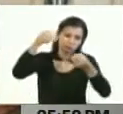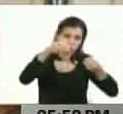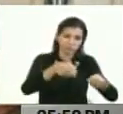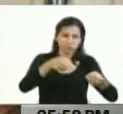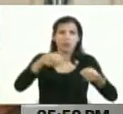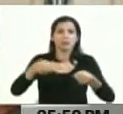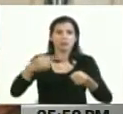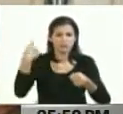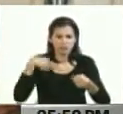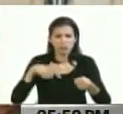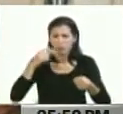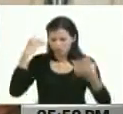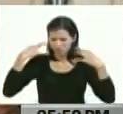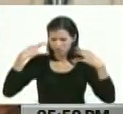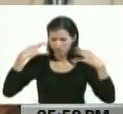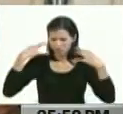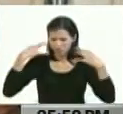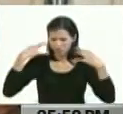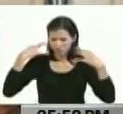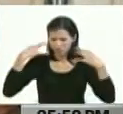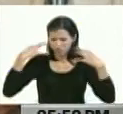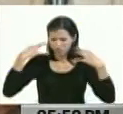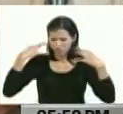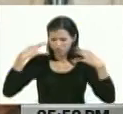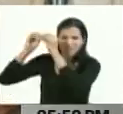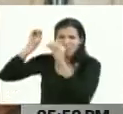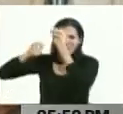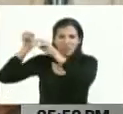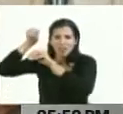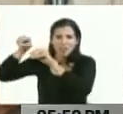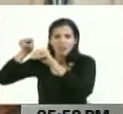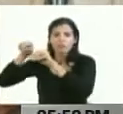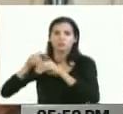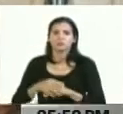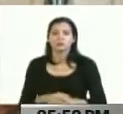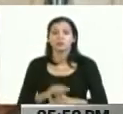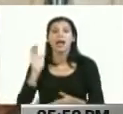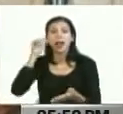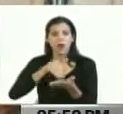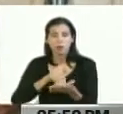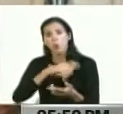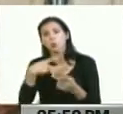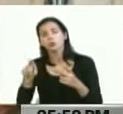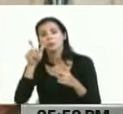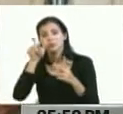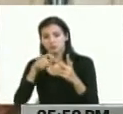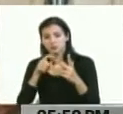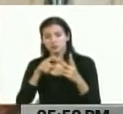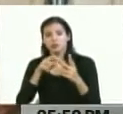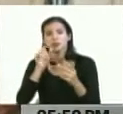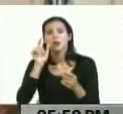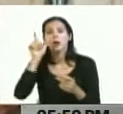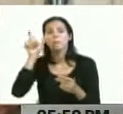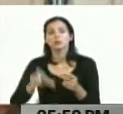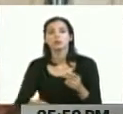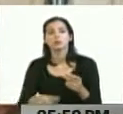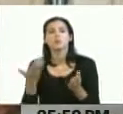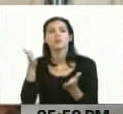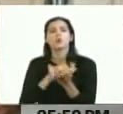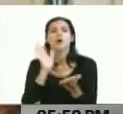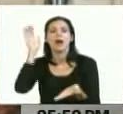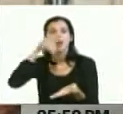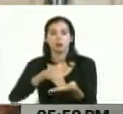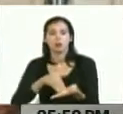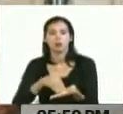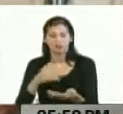guantes, tenía equipo, tenía... Sí, porque las acciones fueron en Aragua, aparte de otra instrucción que me dio el comandante